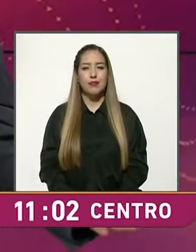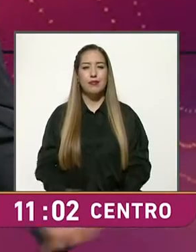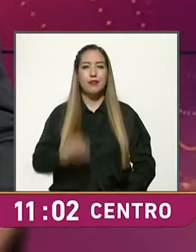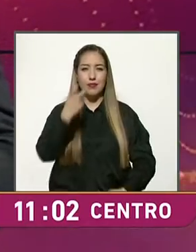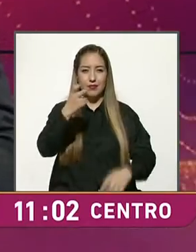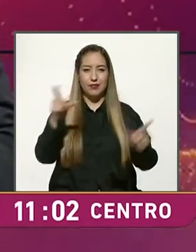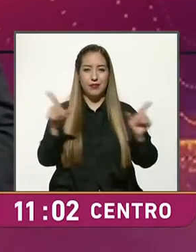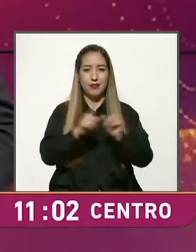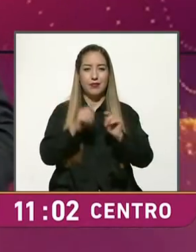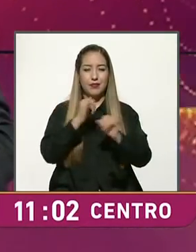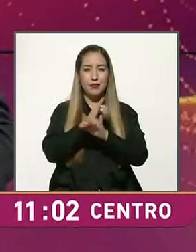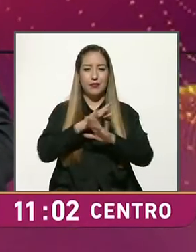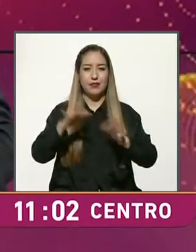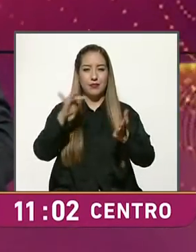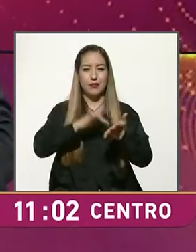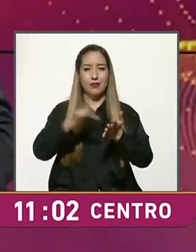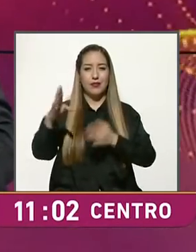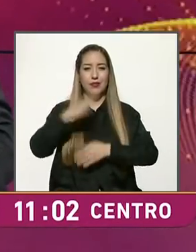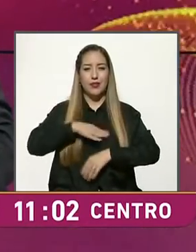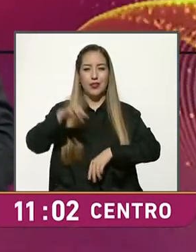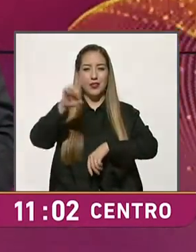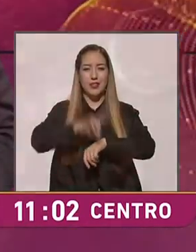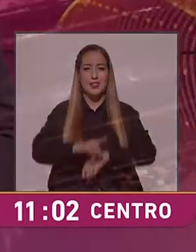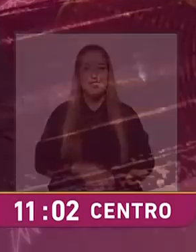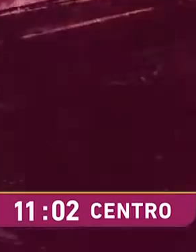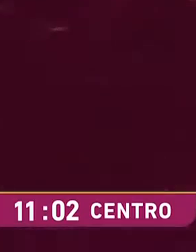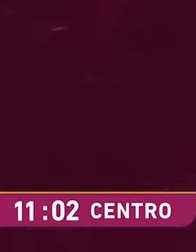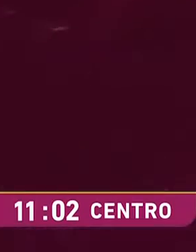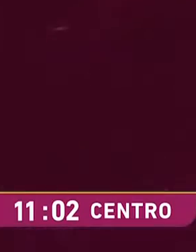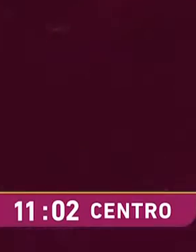Es todo por el momento. Buenos días.